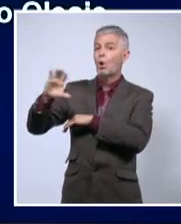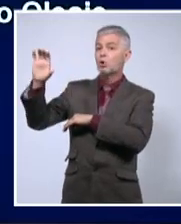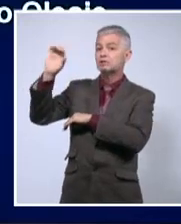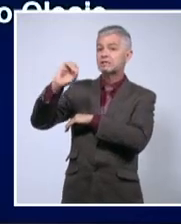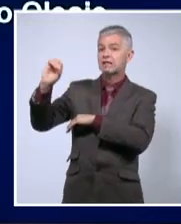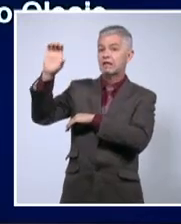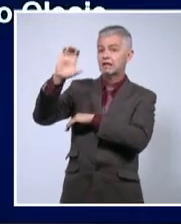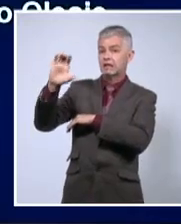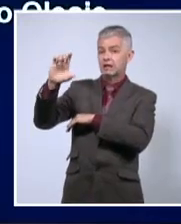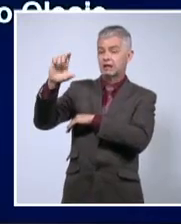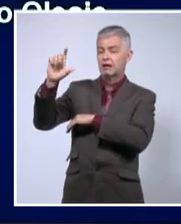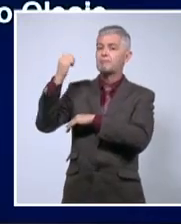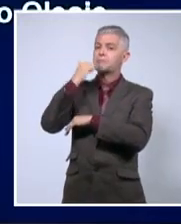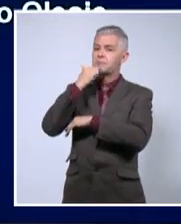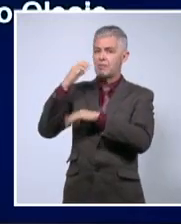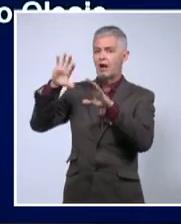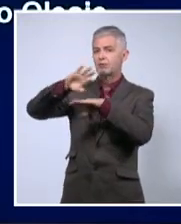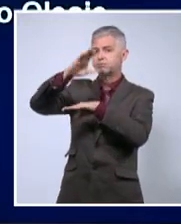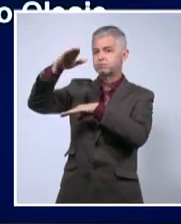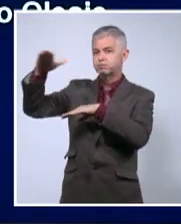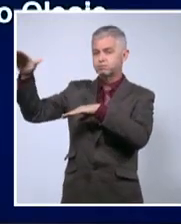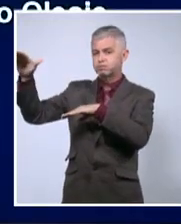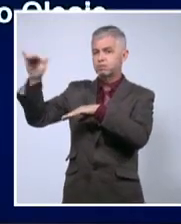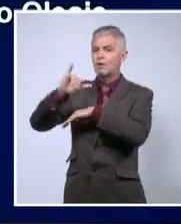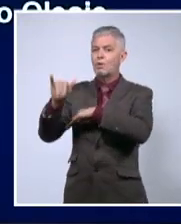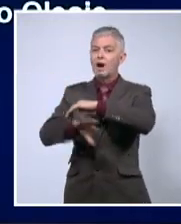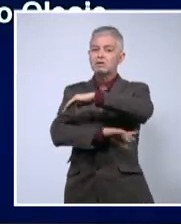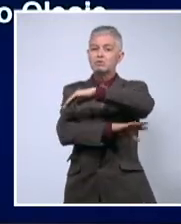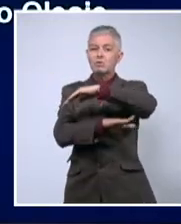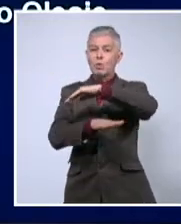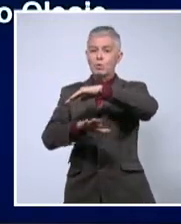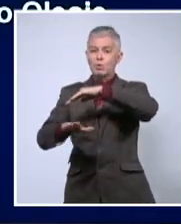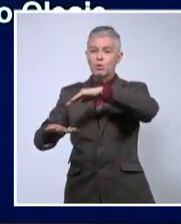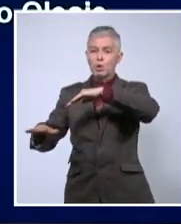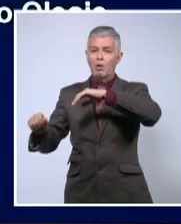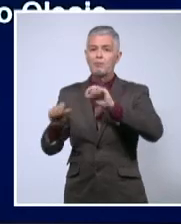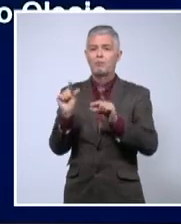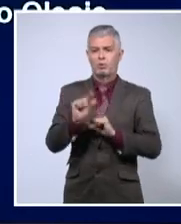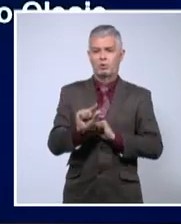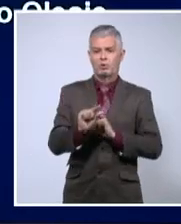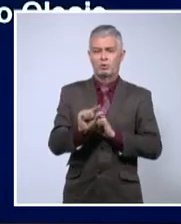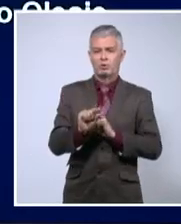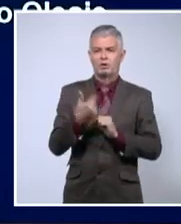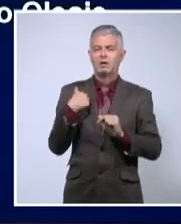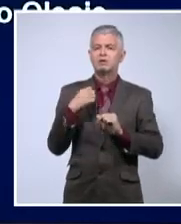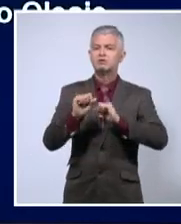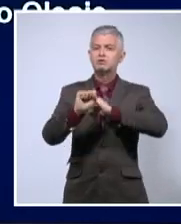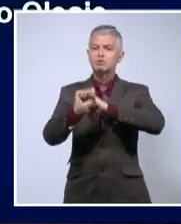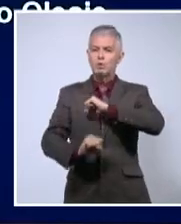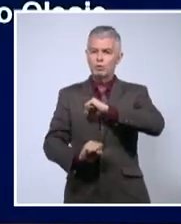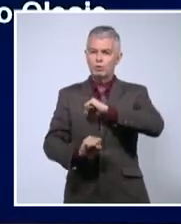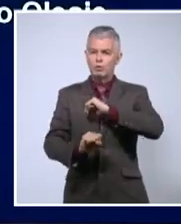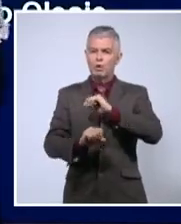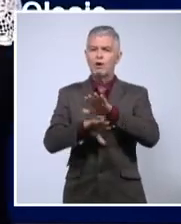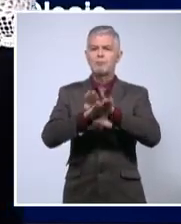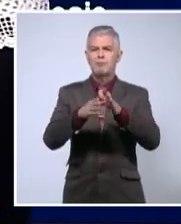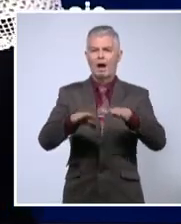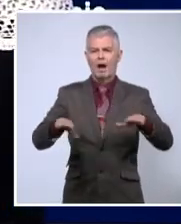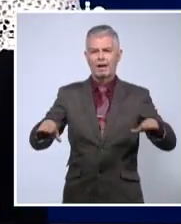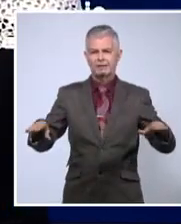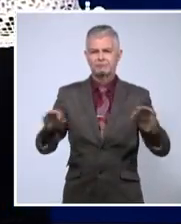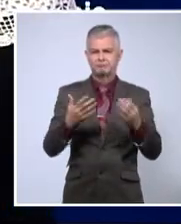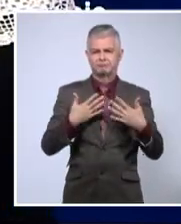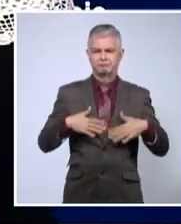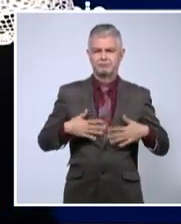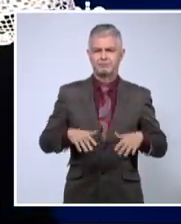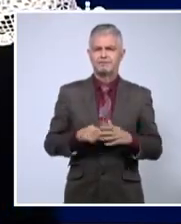y también desde Cabo Cruz hasta Punta de Maicí tendremos poco oleaje, y en el resto del litoral sur la mar estará tranquila. Y para los